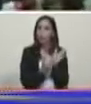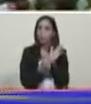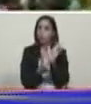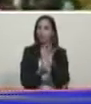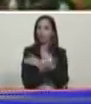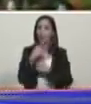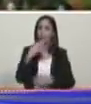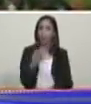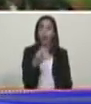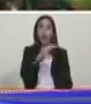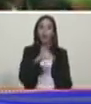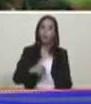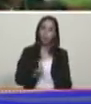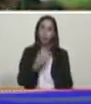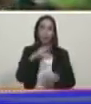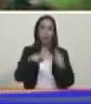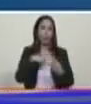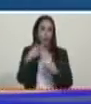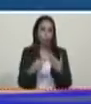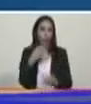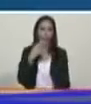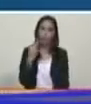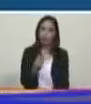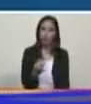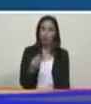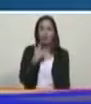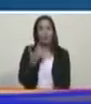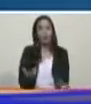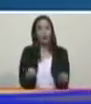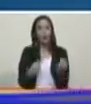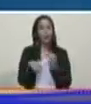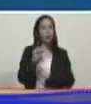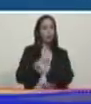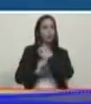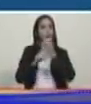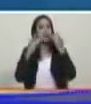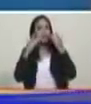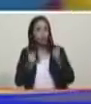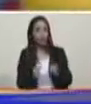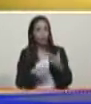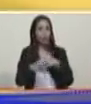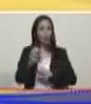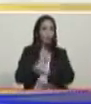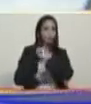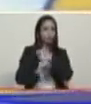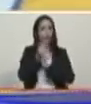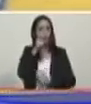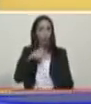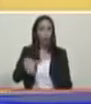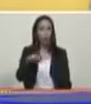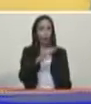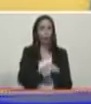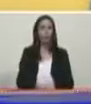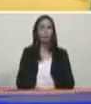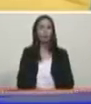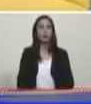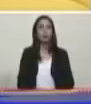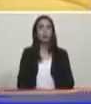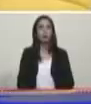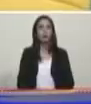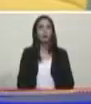es posible en Revolución garantizar la protección, la seguridad y la recreación a nuestro pueblo. Adelante, gobernador.